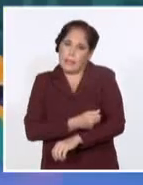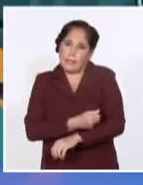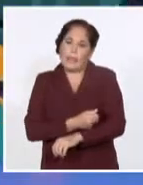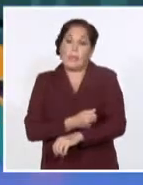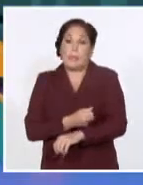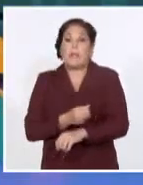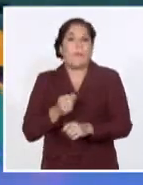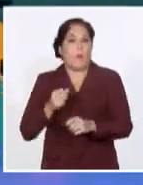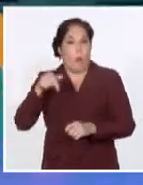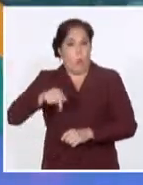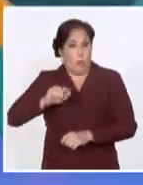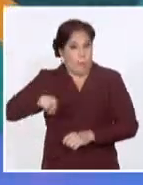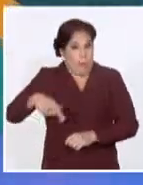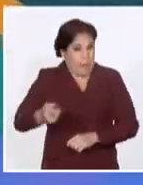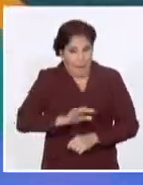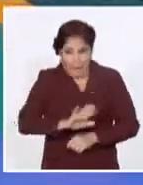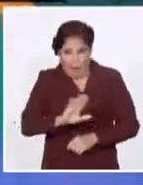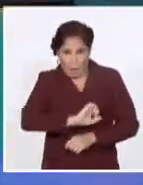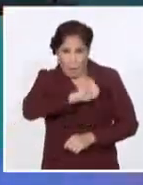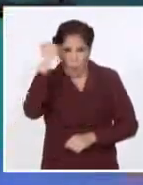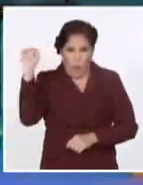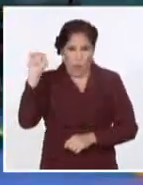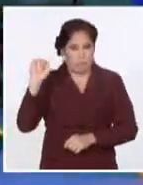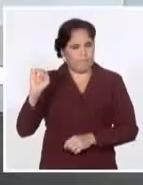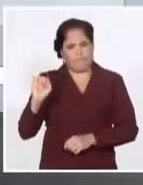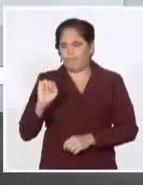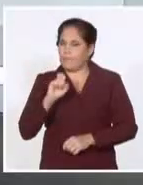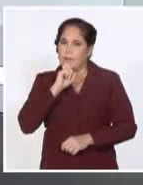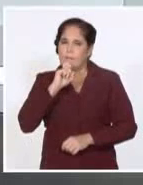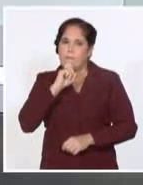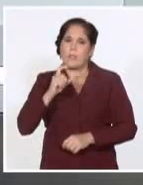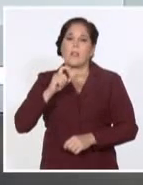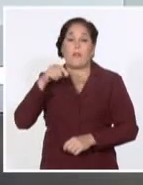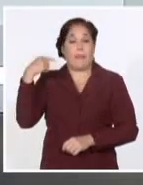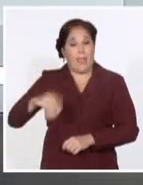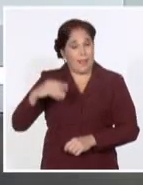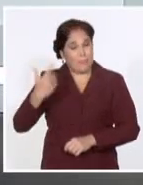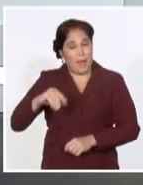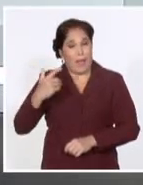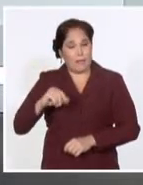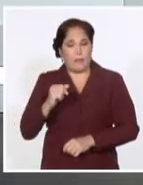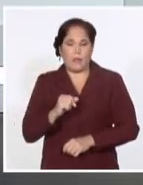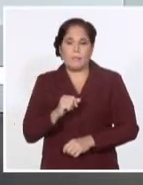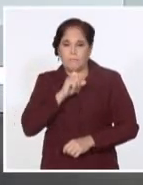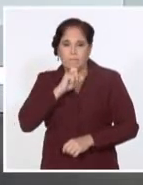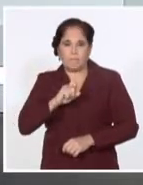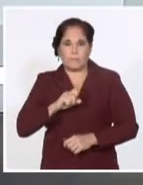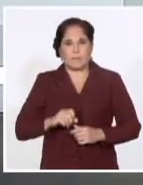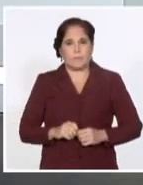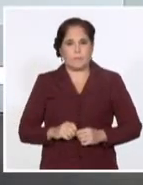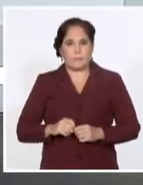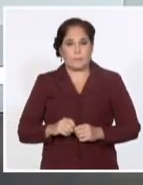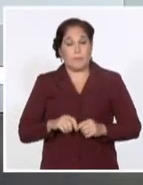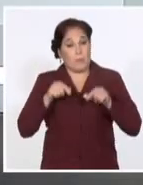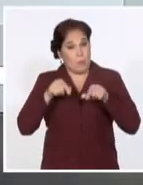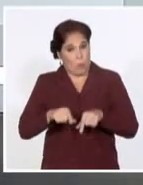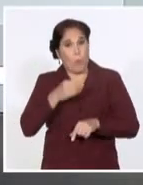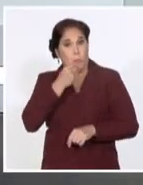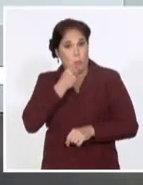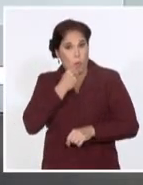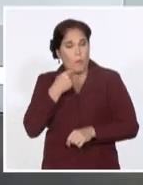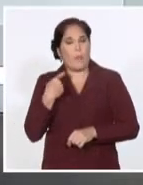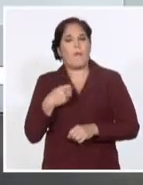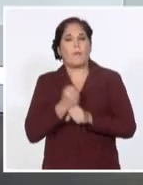de la noche a la mañana podamos reeditar el poderío de antes es casi imposible Eso sí podemos y debemos